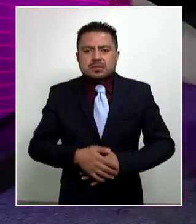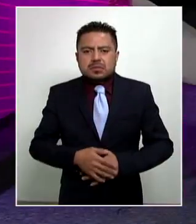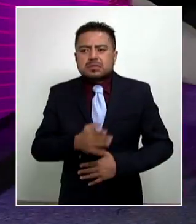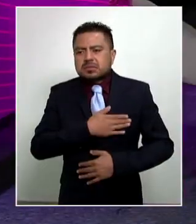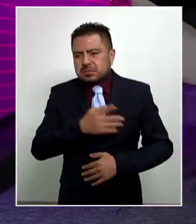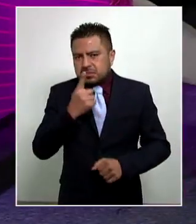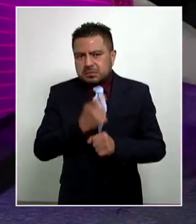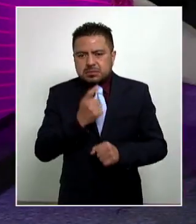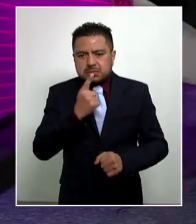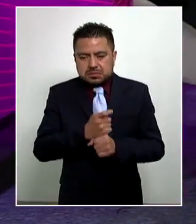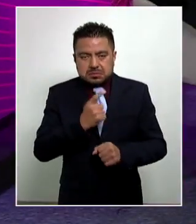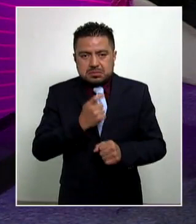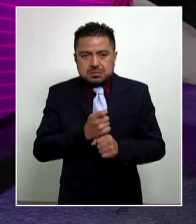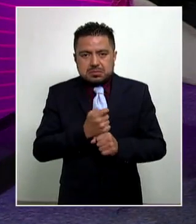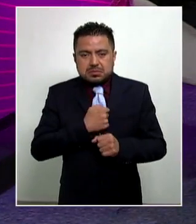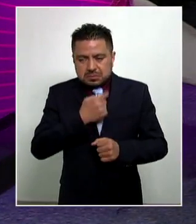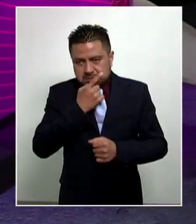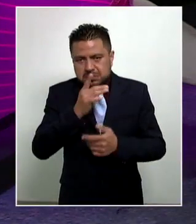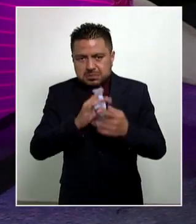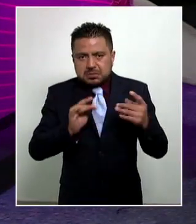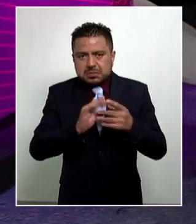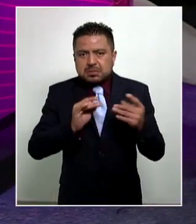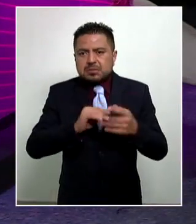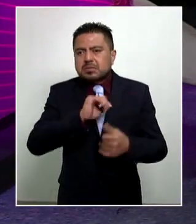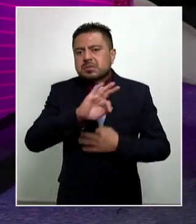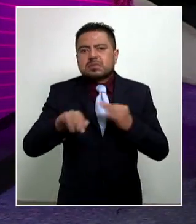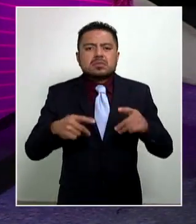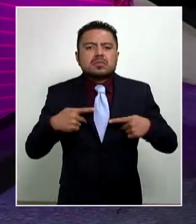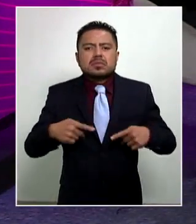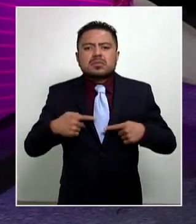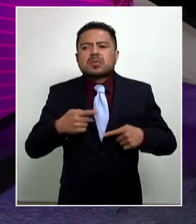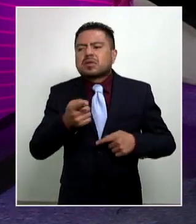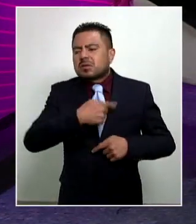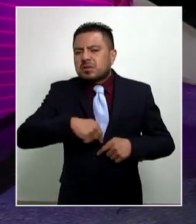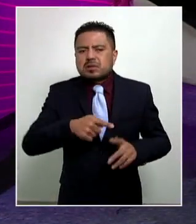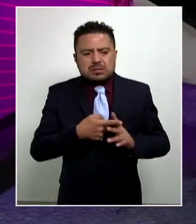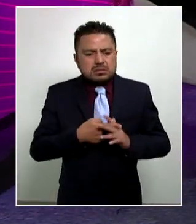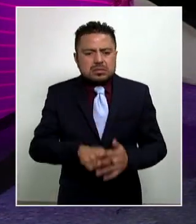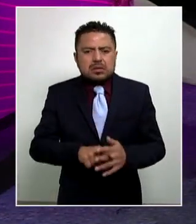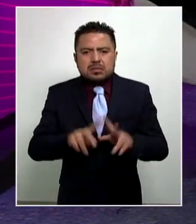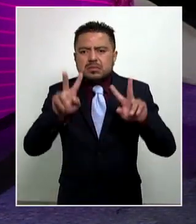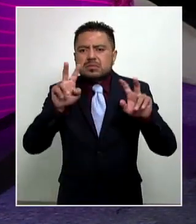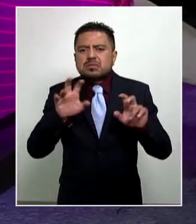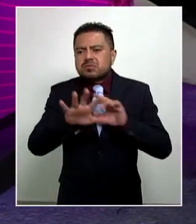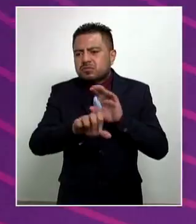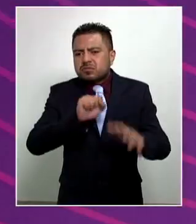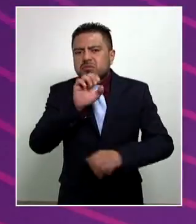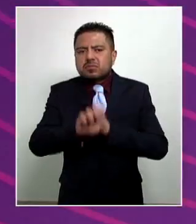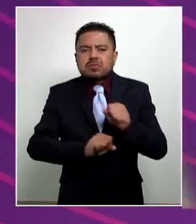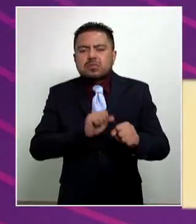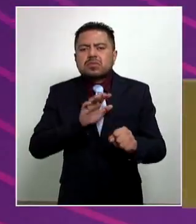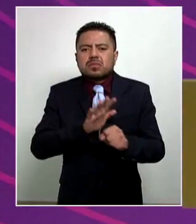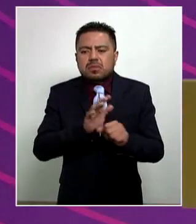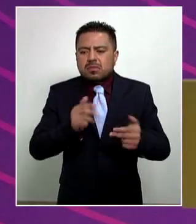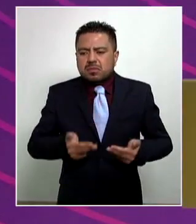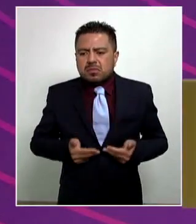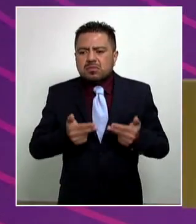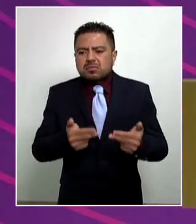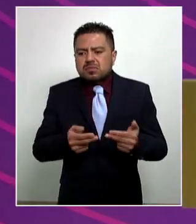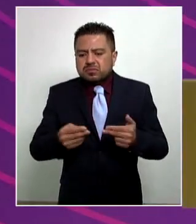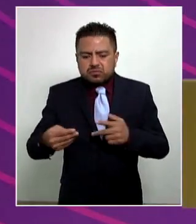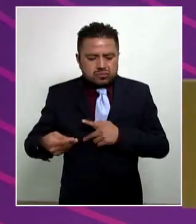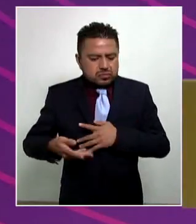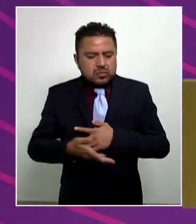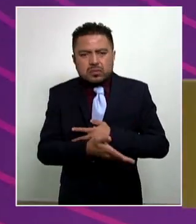pues primero que nada, decirles que uno empieza a abordar estos temas porque uno asume su afrodescendencia